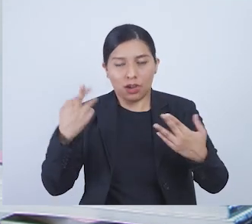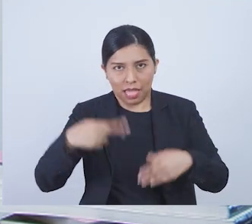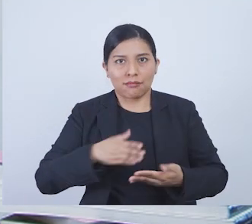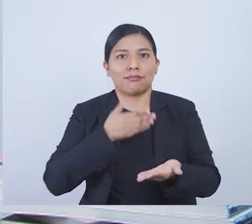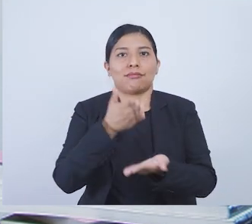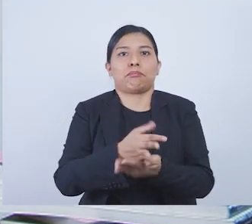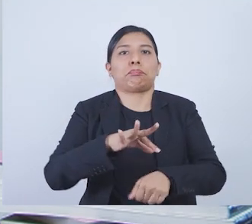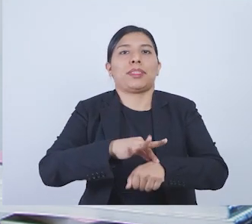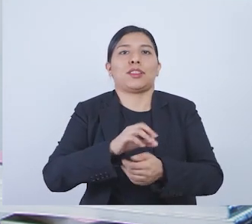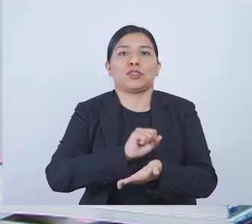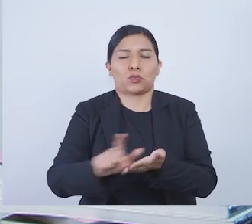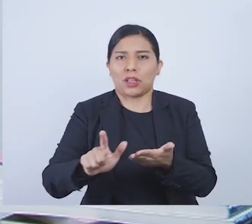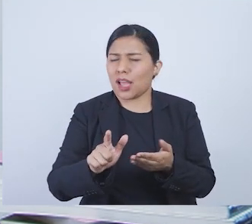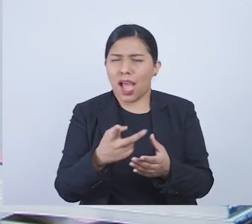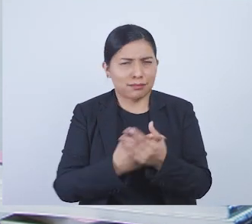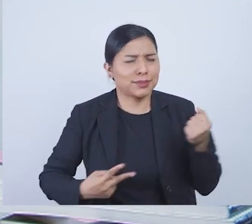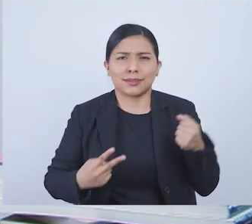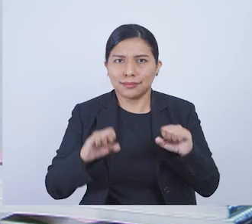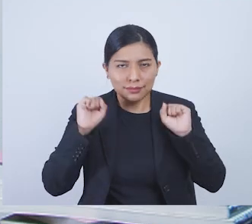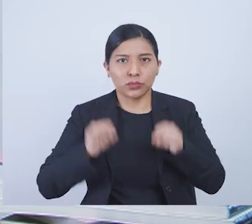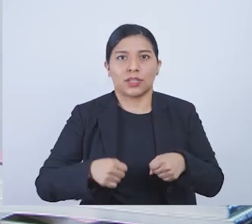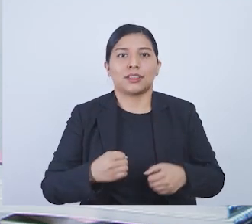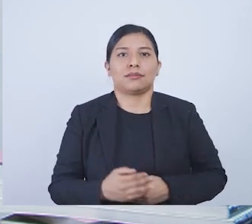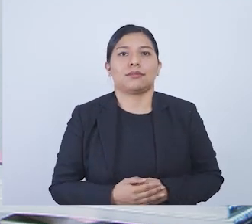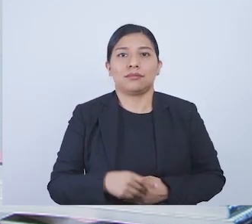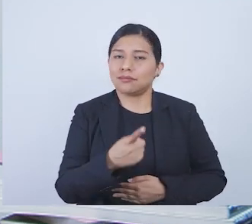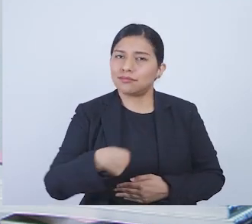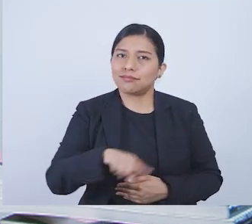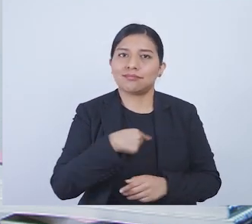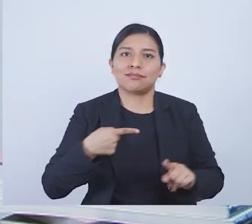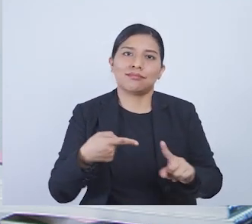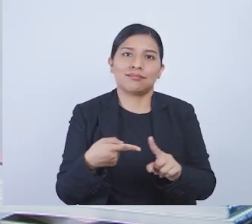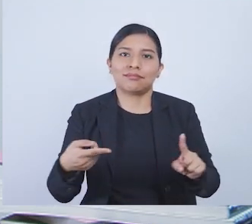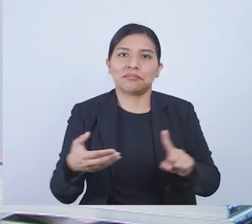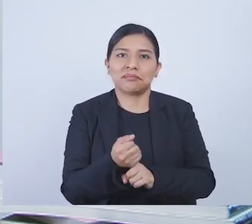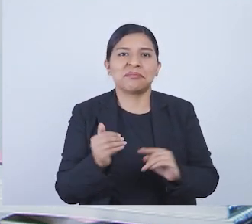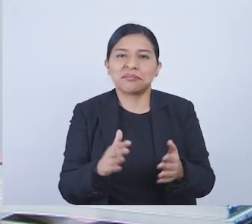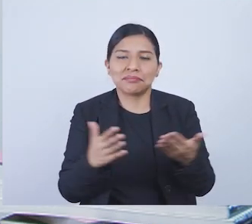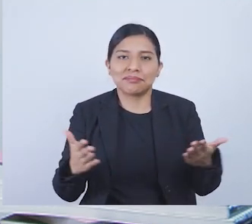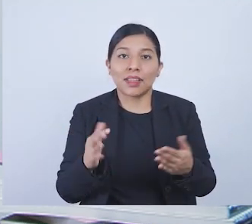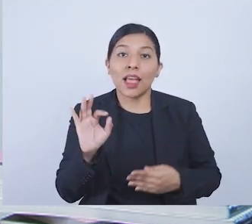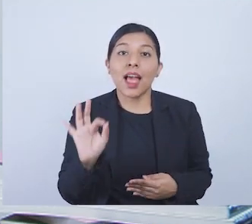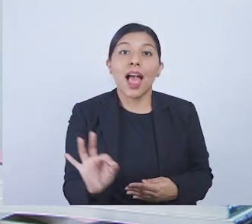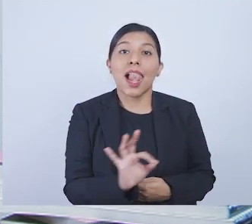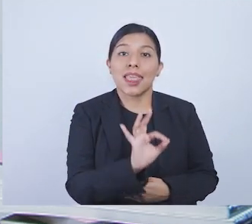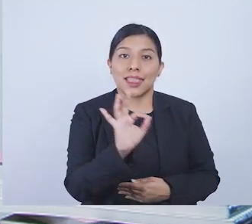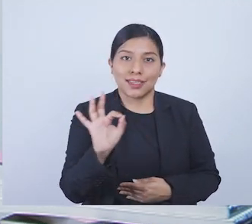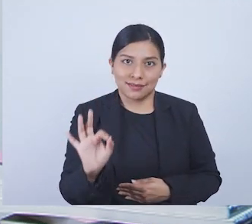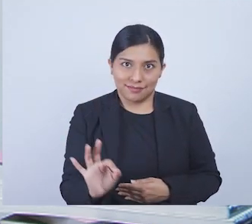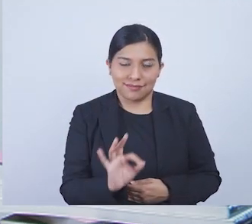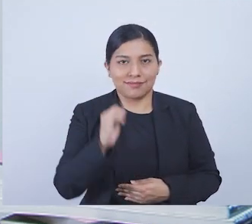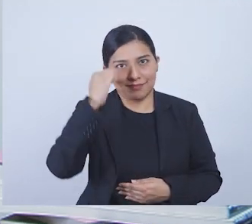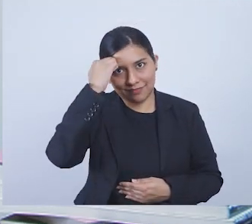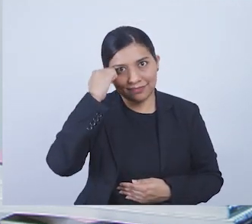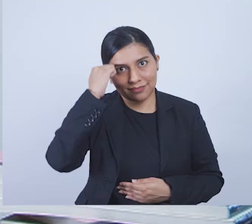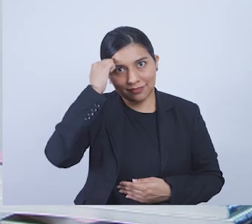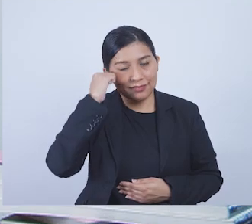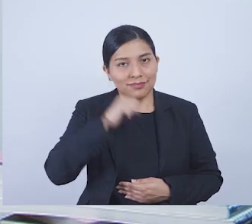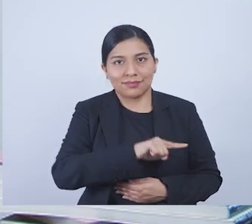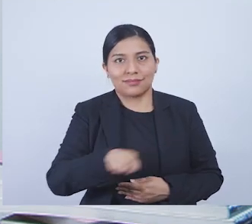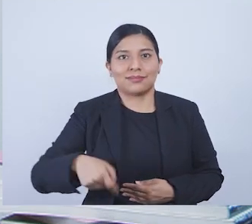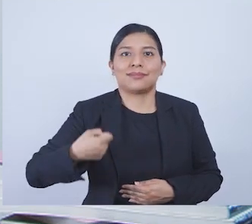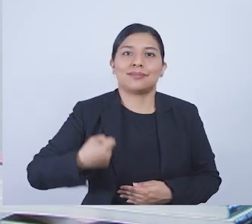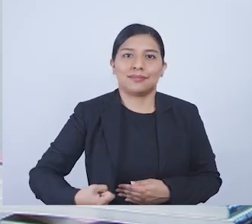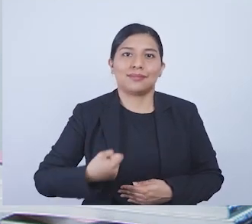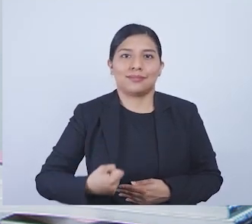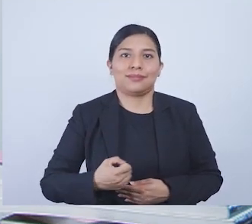de nuevo en la escuela y siempre buscando pues garantizar la calidad de los aprendizajes de nuestros